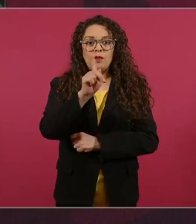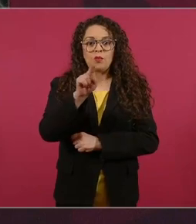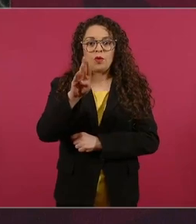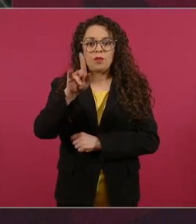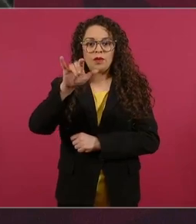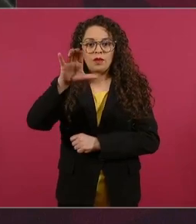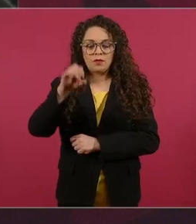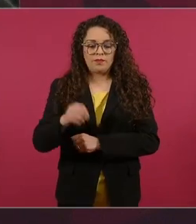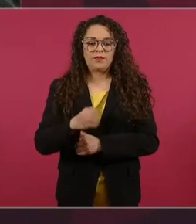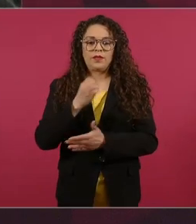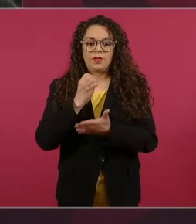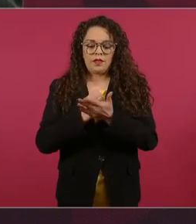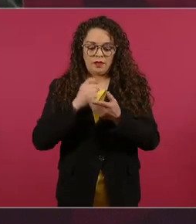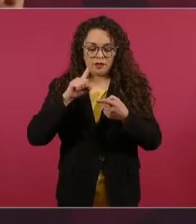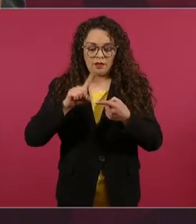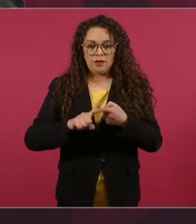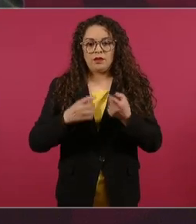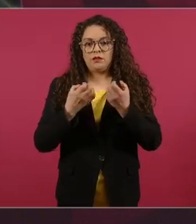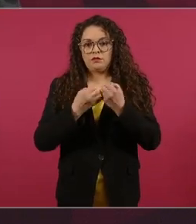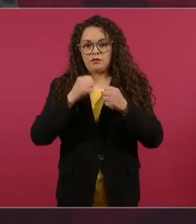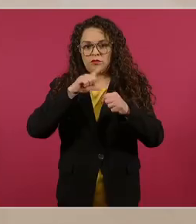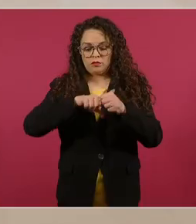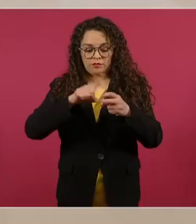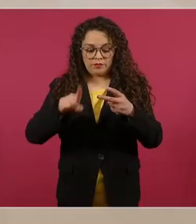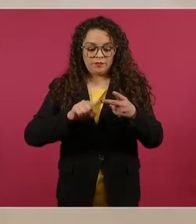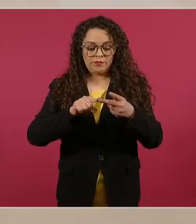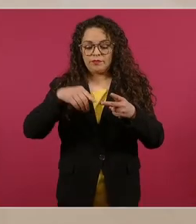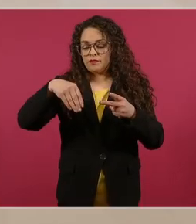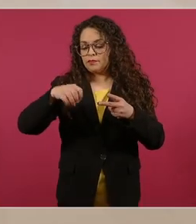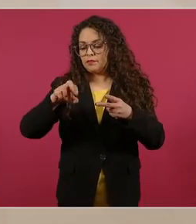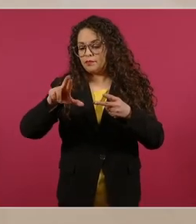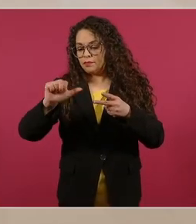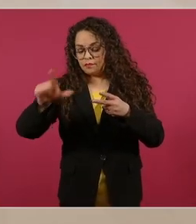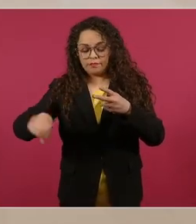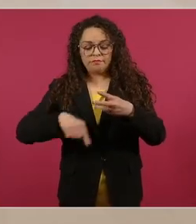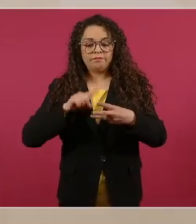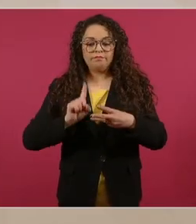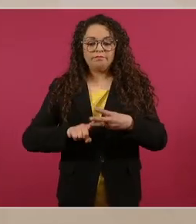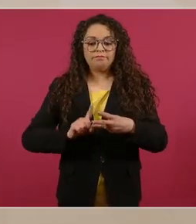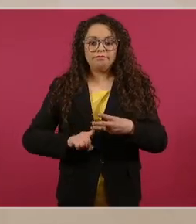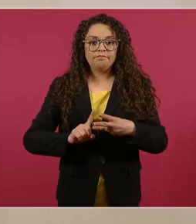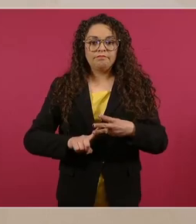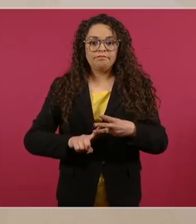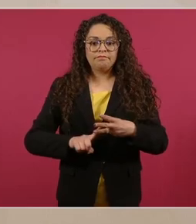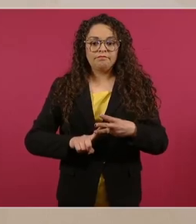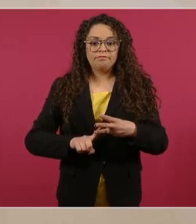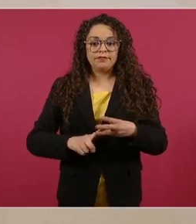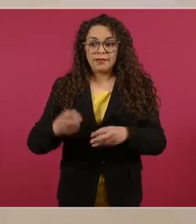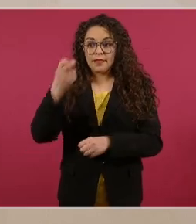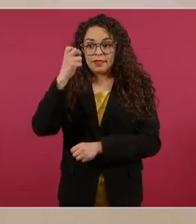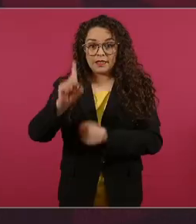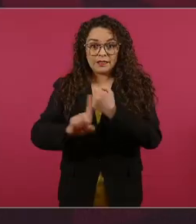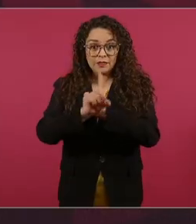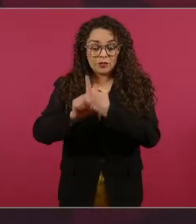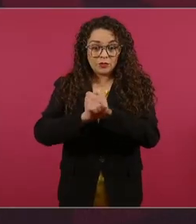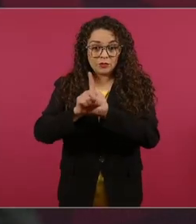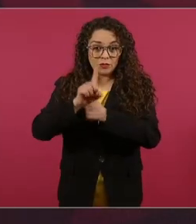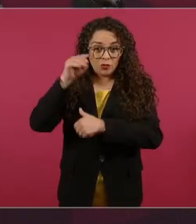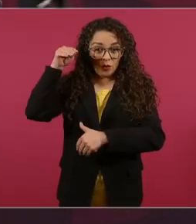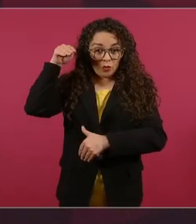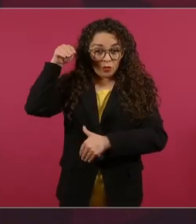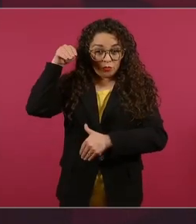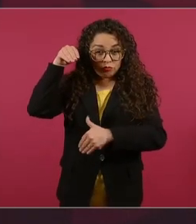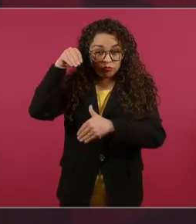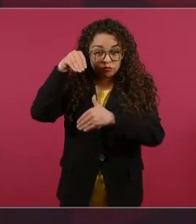económico, lo social, lo moral. ¿Y cómo se enfrenta una decadencia? Pues con